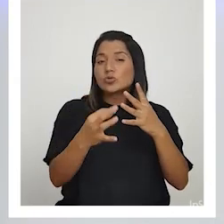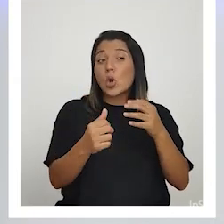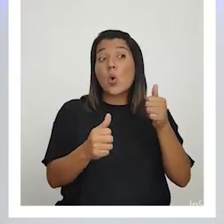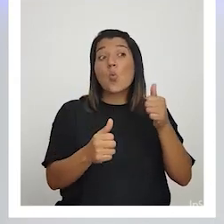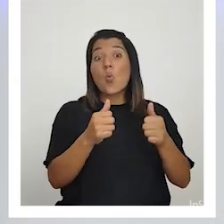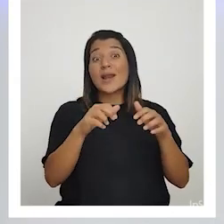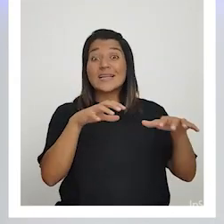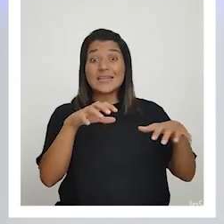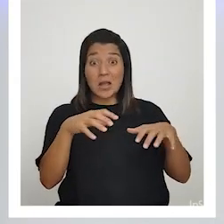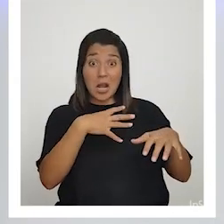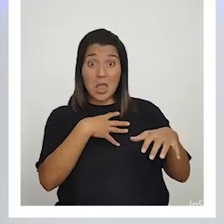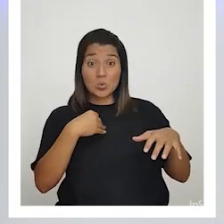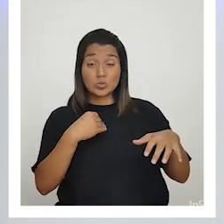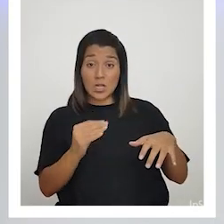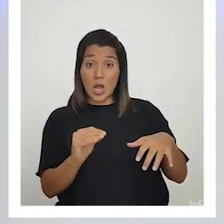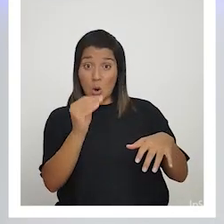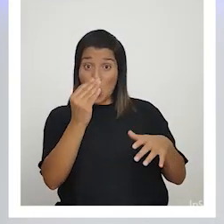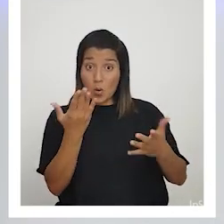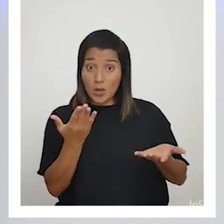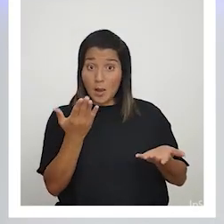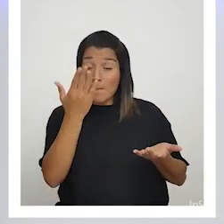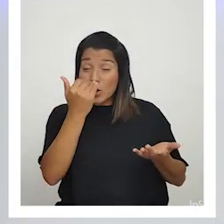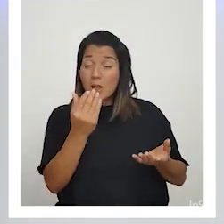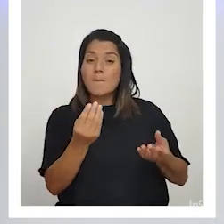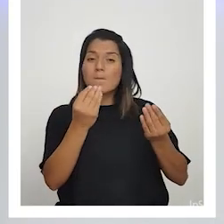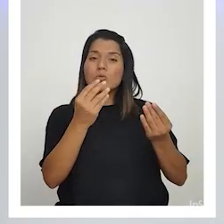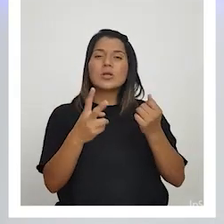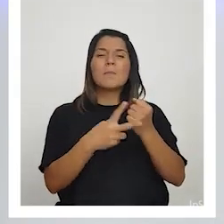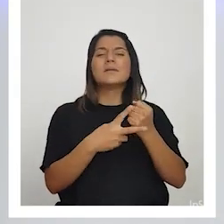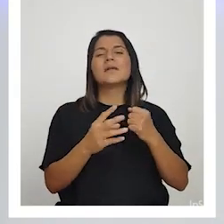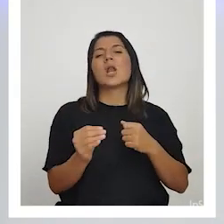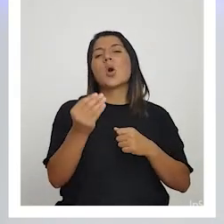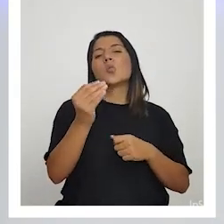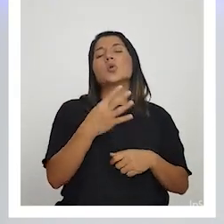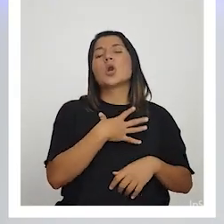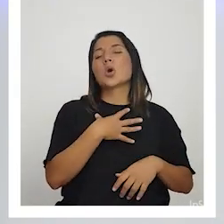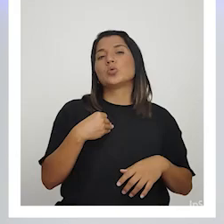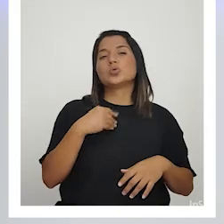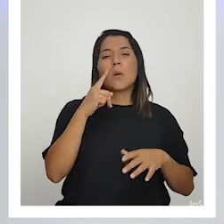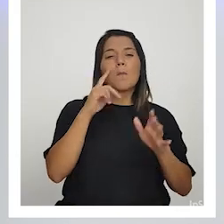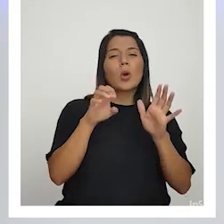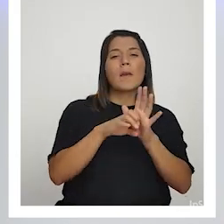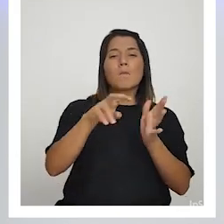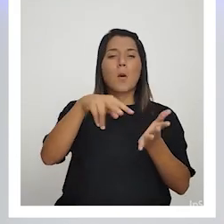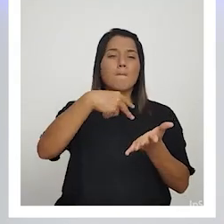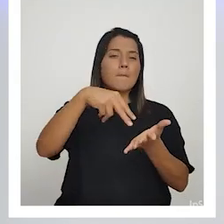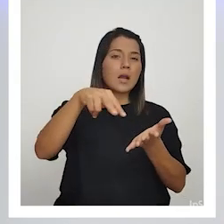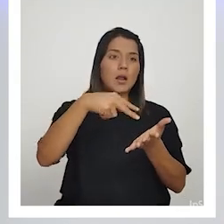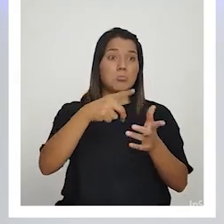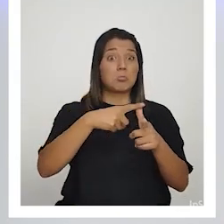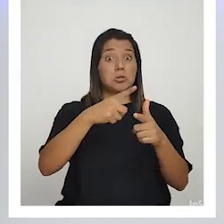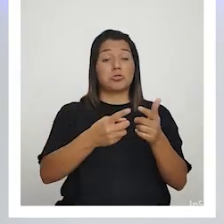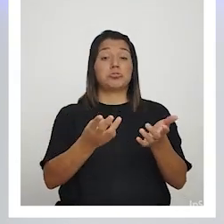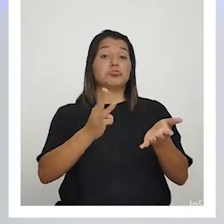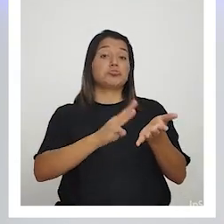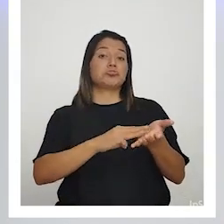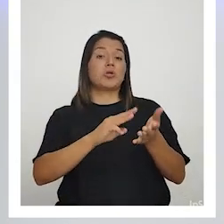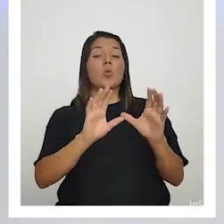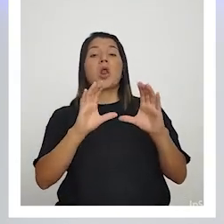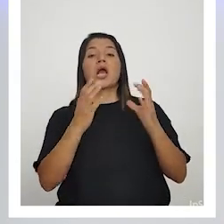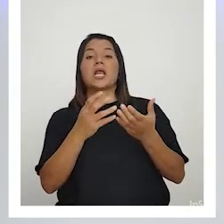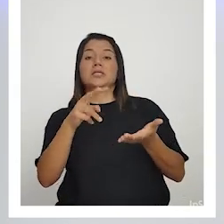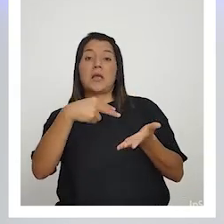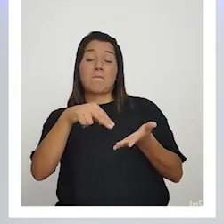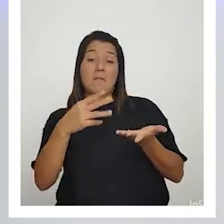porque muchas veces ellos les gusta, por ejemplo, bailar, meterse a una clase de baile, por ejemplo, de hip hop, y eso